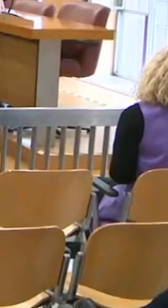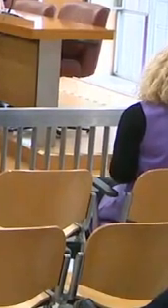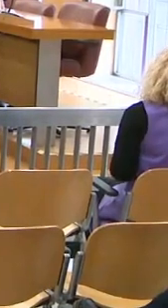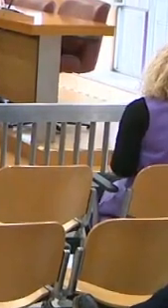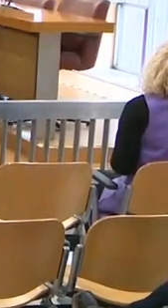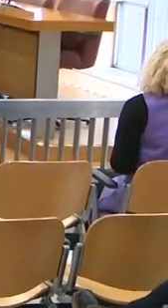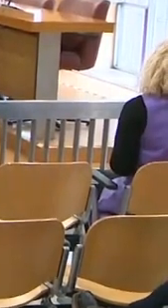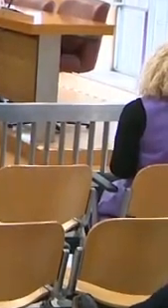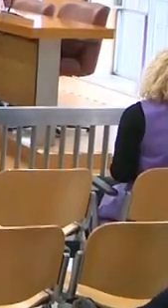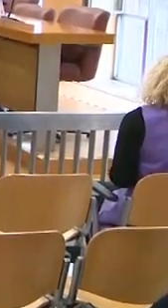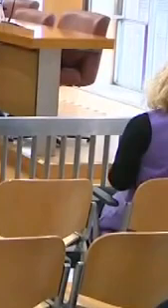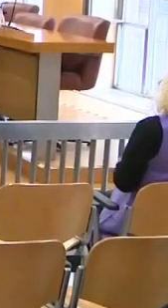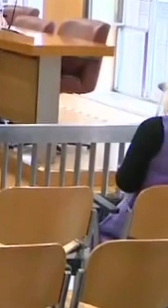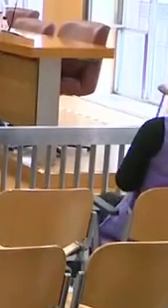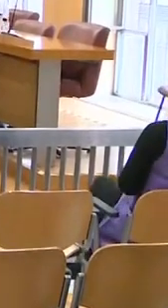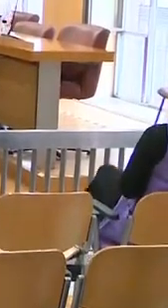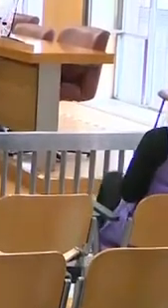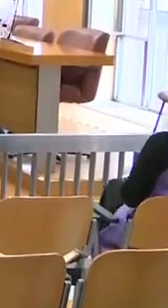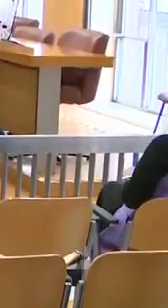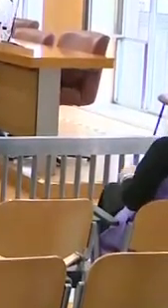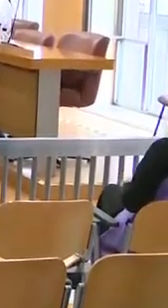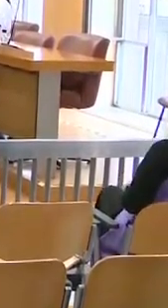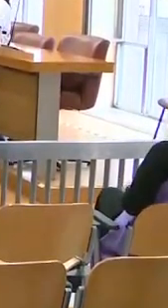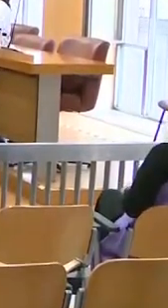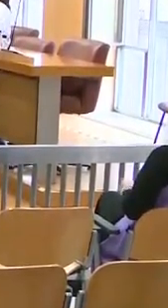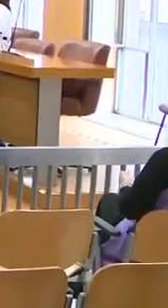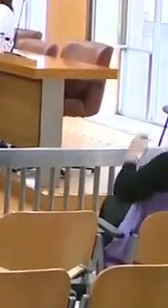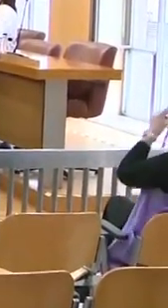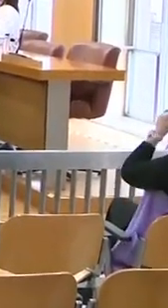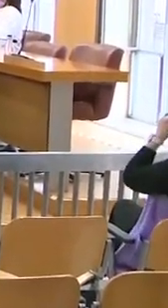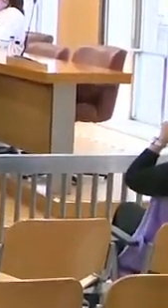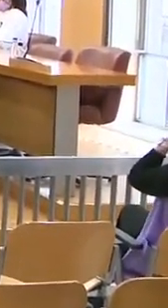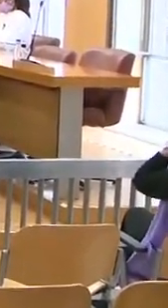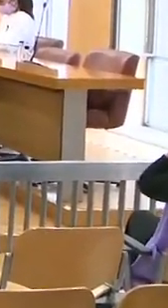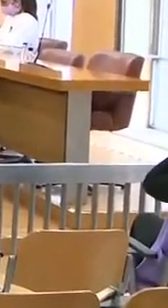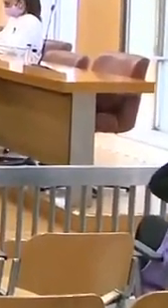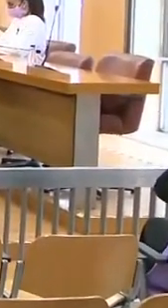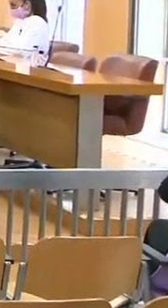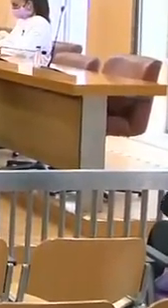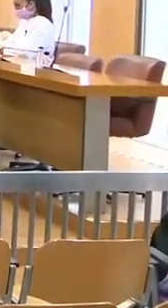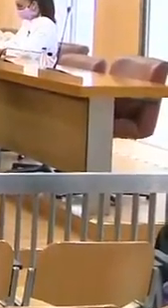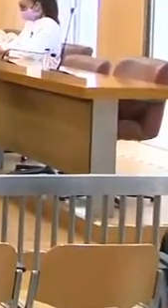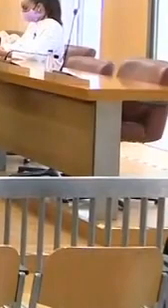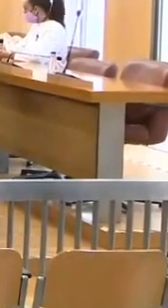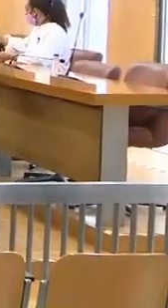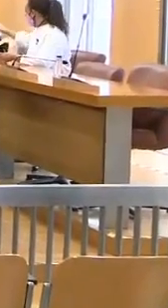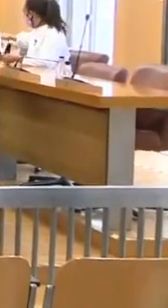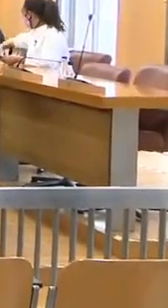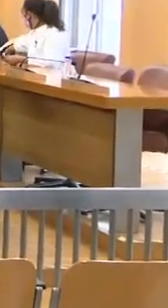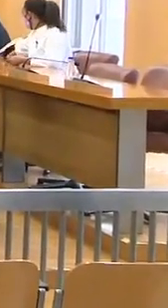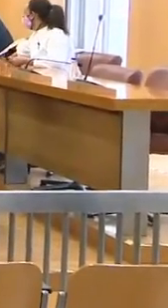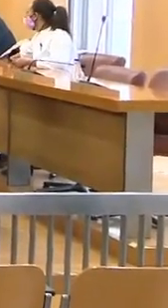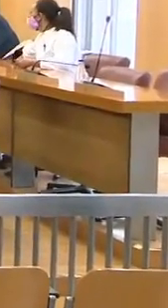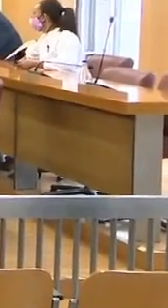El Pleno de la Asamblea ha celebrado una sesión extraordinaria en la que se ha realizado una declaración institucional en apoyo a la